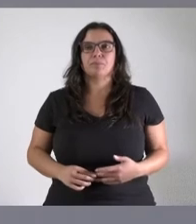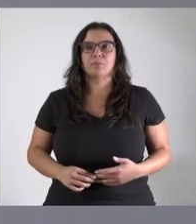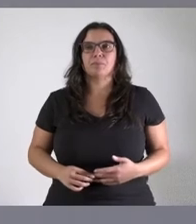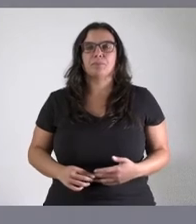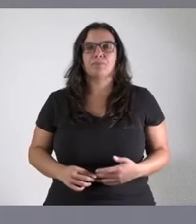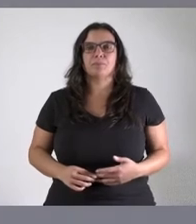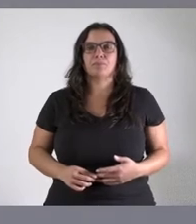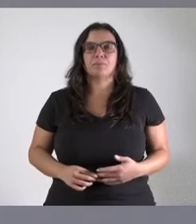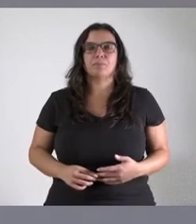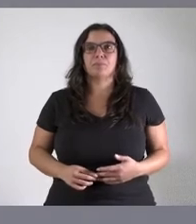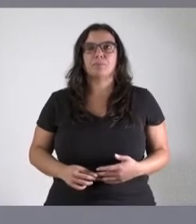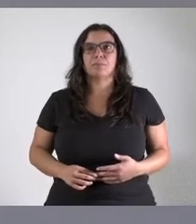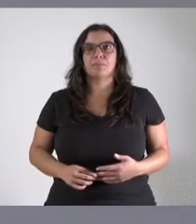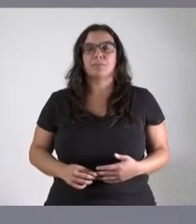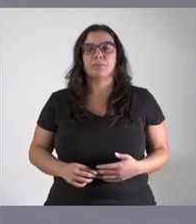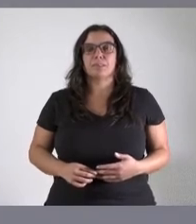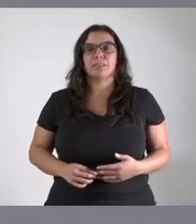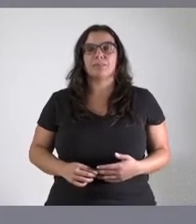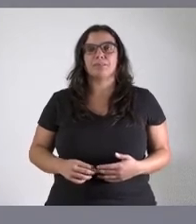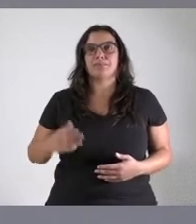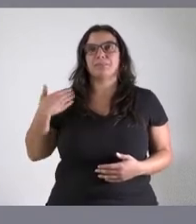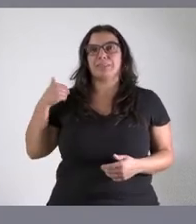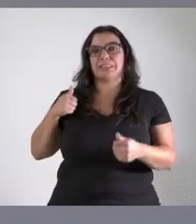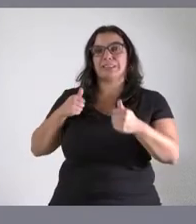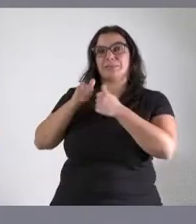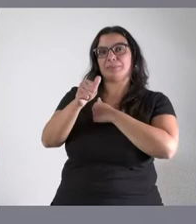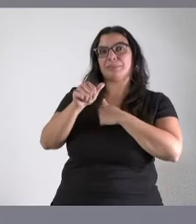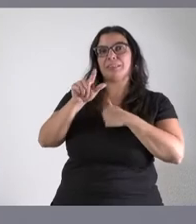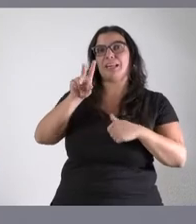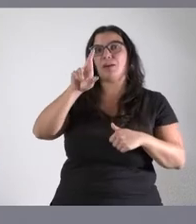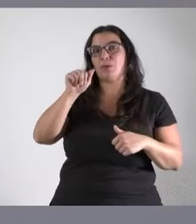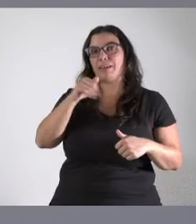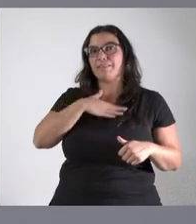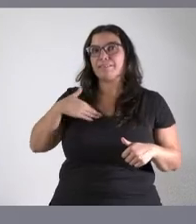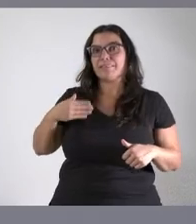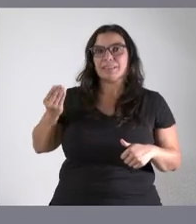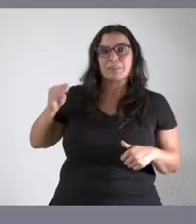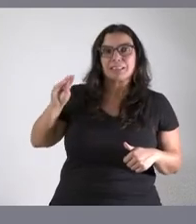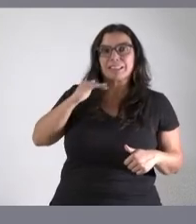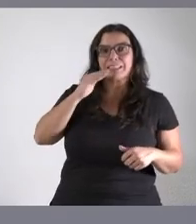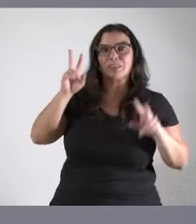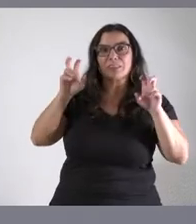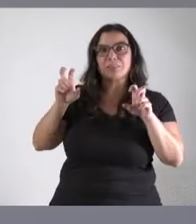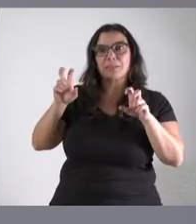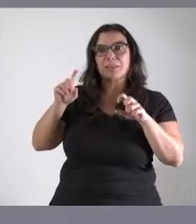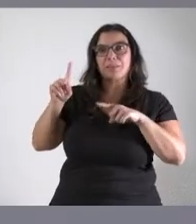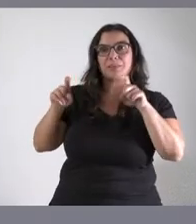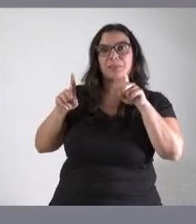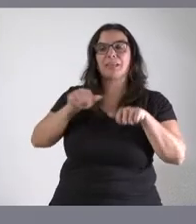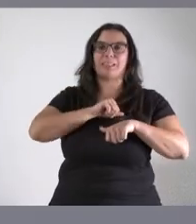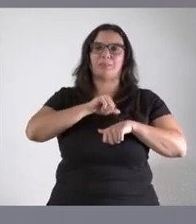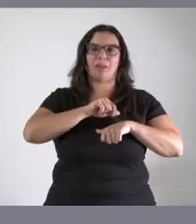Entonces si Laura te hemos quitado el botón verde querías puntualizar algo de lo que ha dicho Óscar de reservas